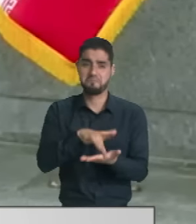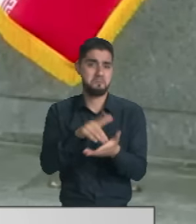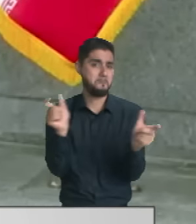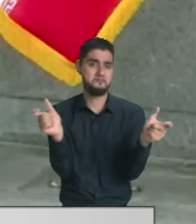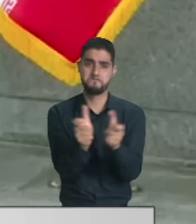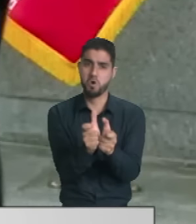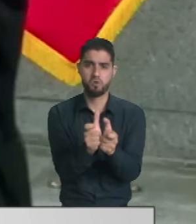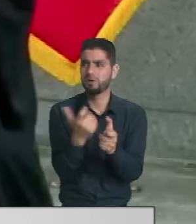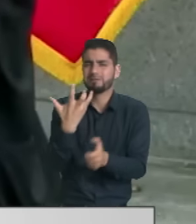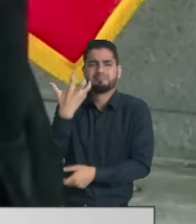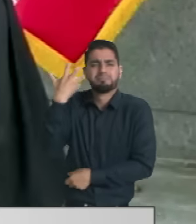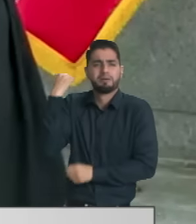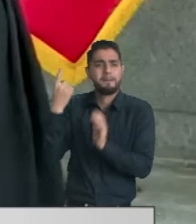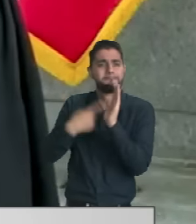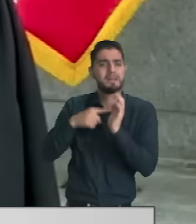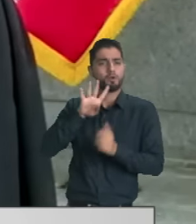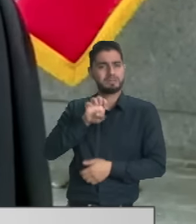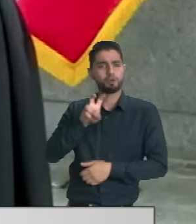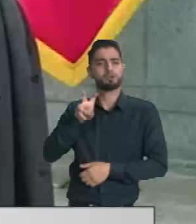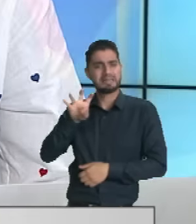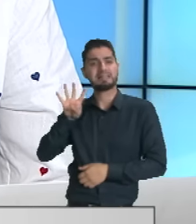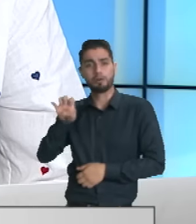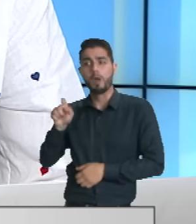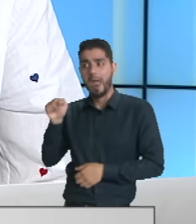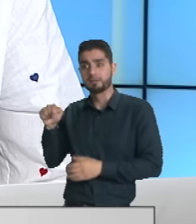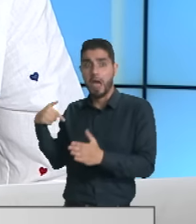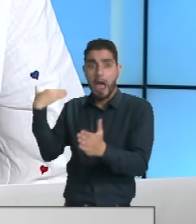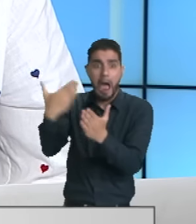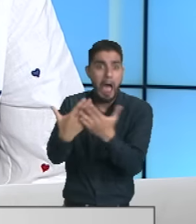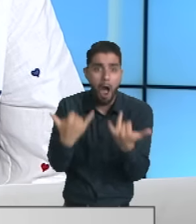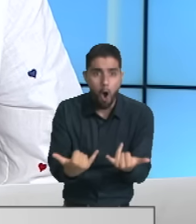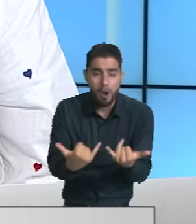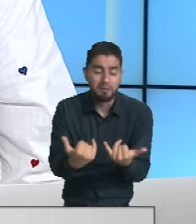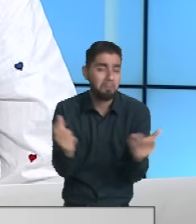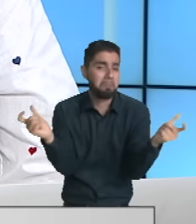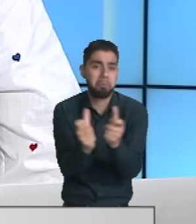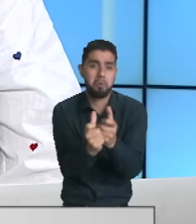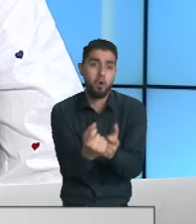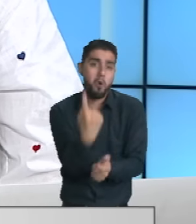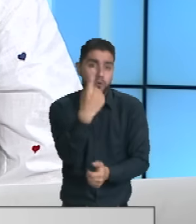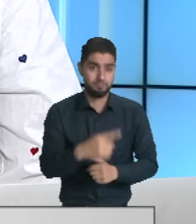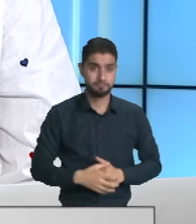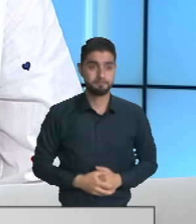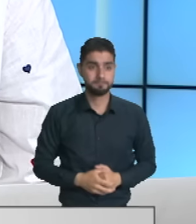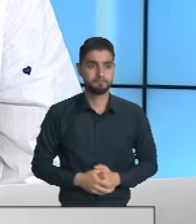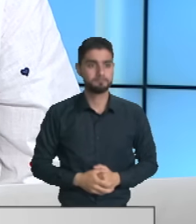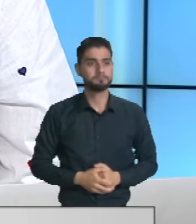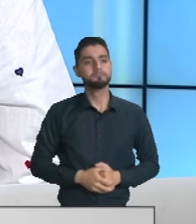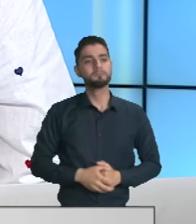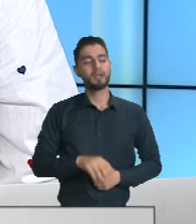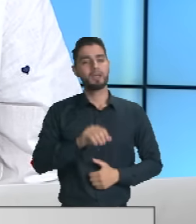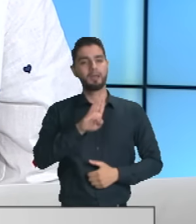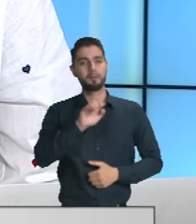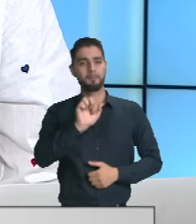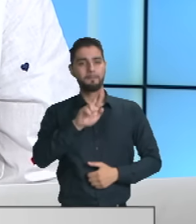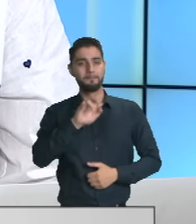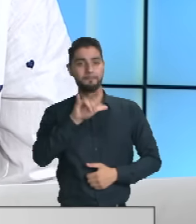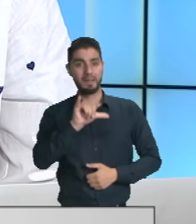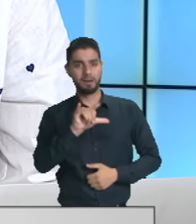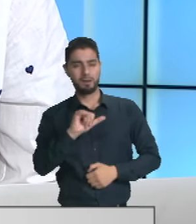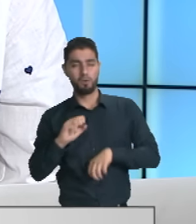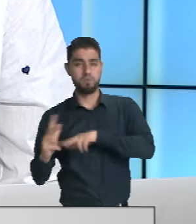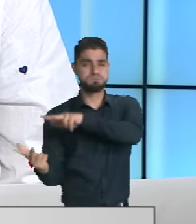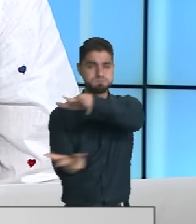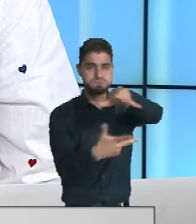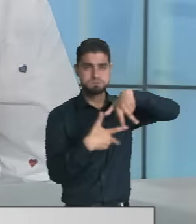Islámica desde 1979. Beryl perdió fuerza y se convirtió en huracán categoría 1 tras tocar tierra